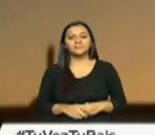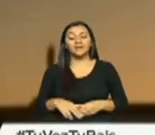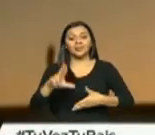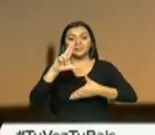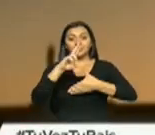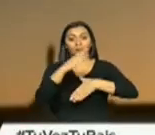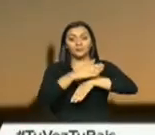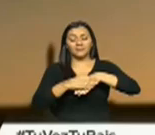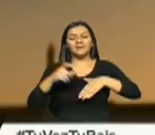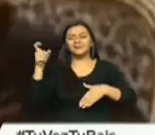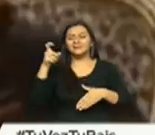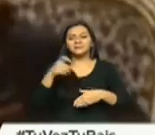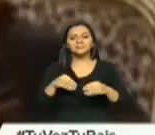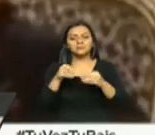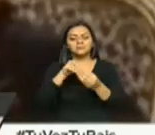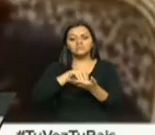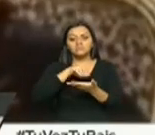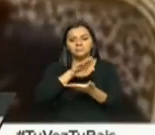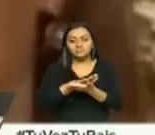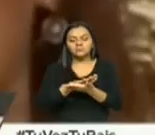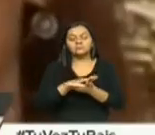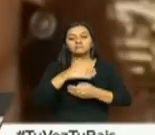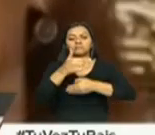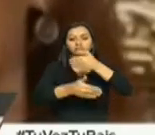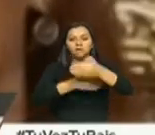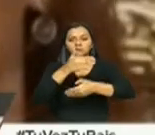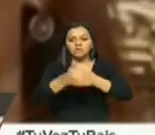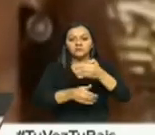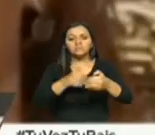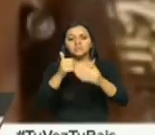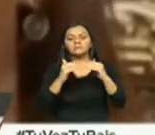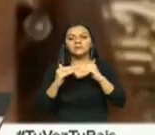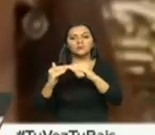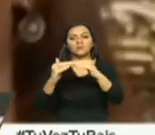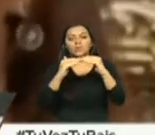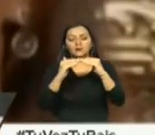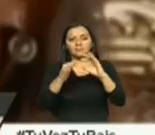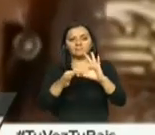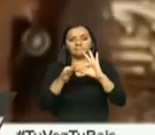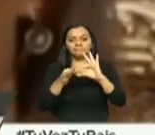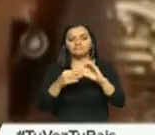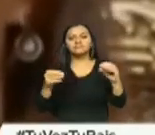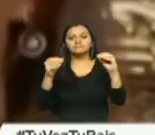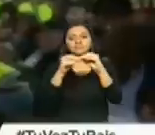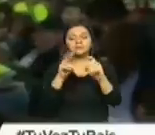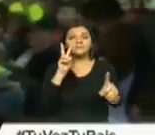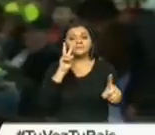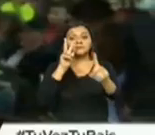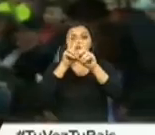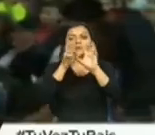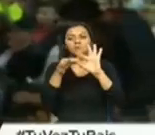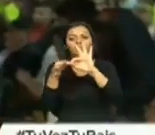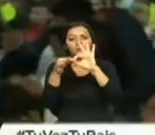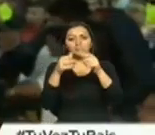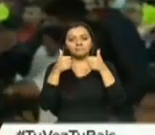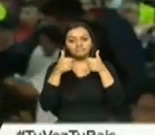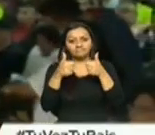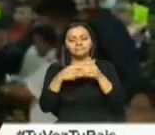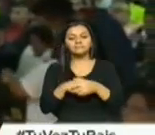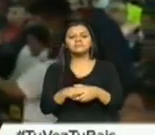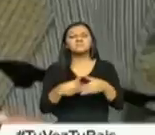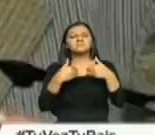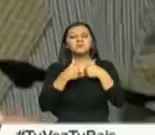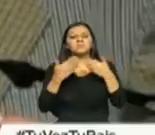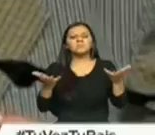necesita hechos en el marco de una construcción común, colectiva. Nuestro destino es común y colectivo. Nosotros